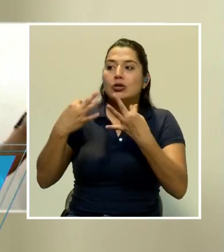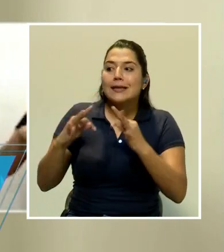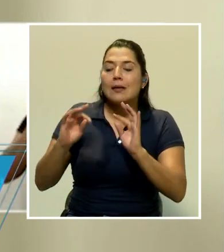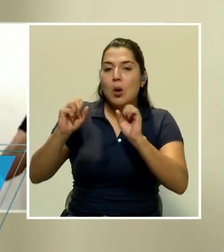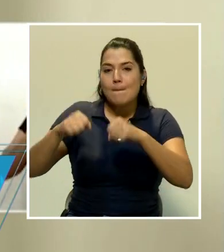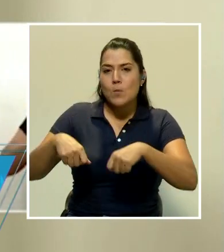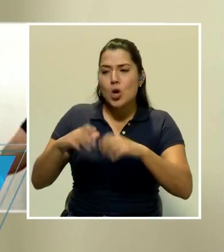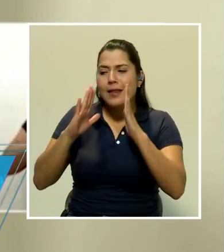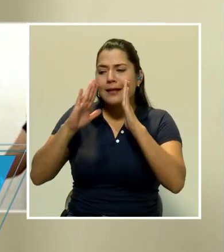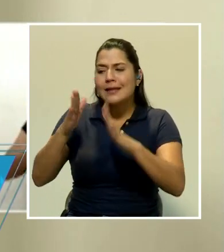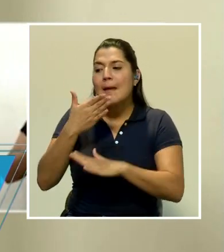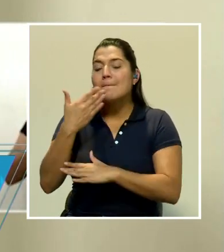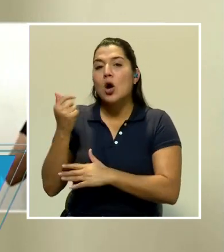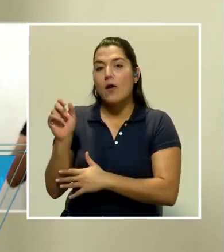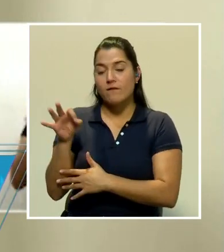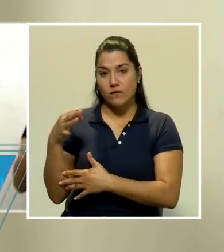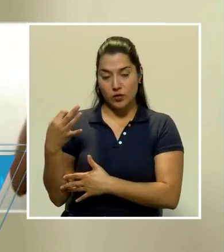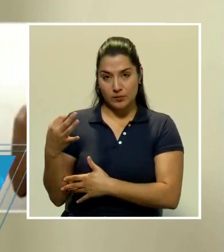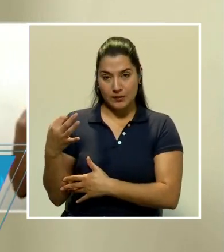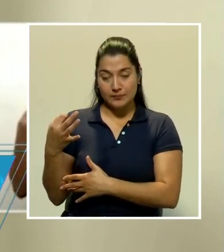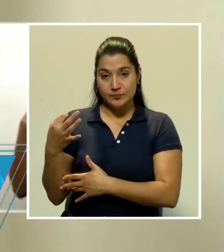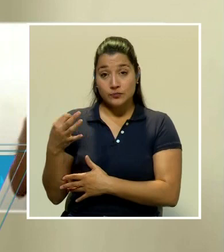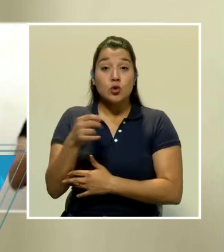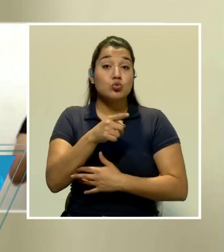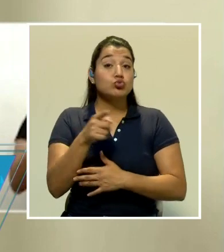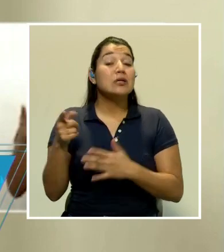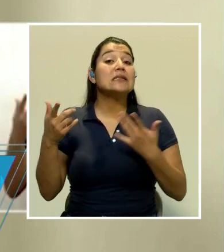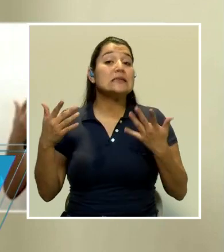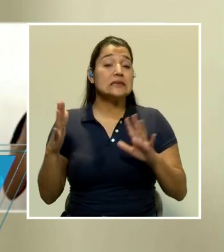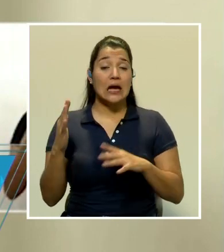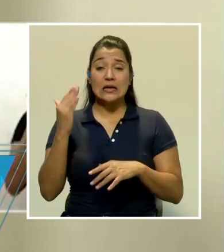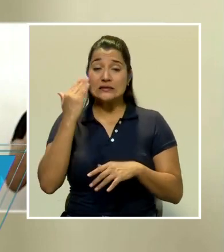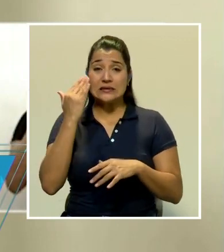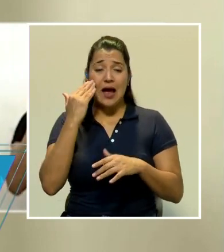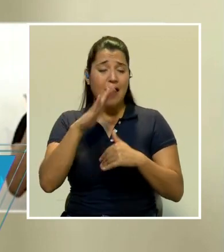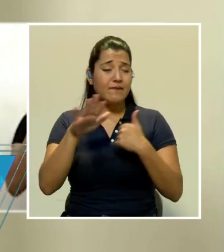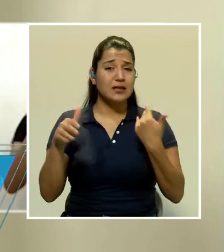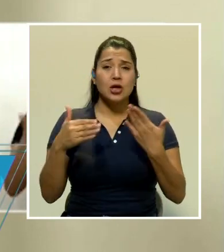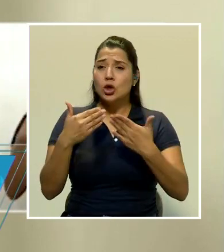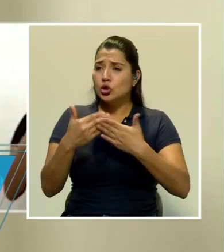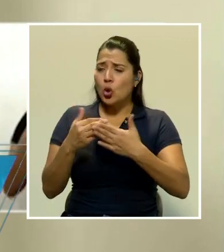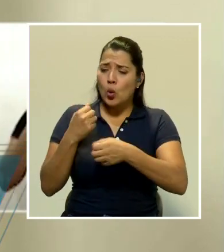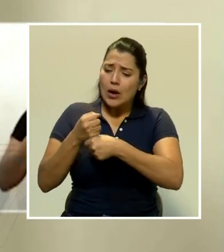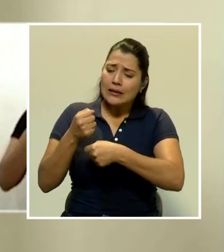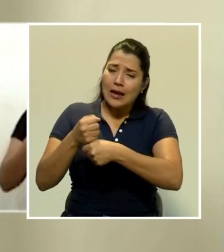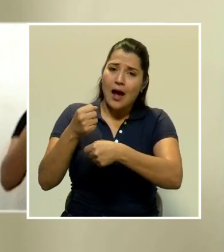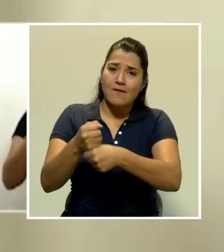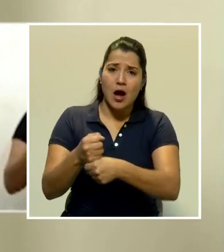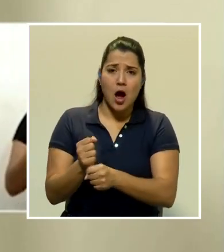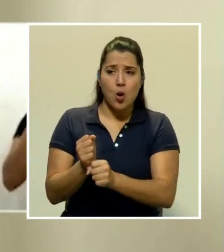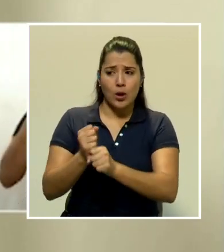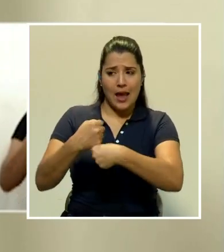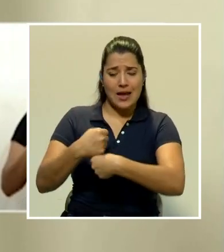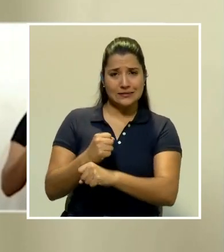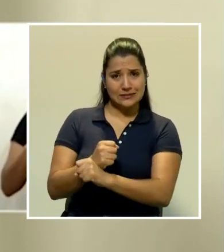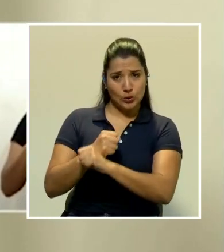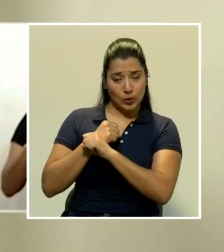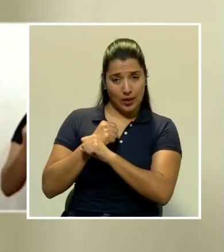más intensa posible. Ya ustedes saben todo el despliegue que se ha hecho por parte de